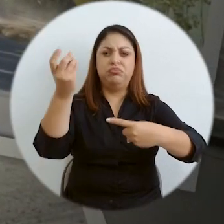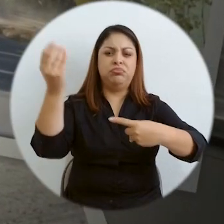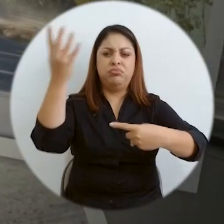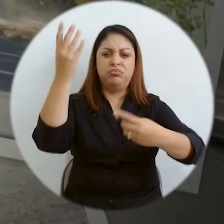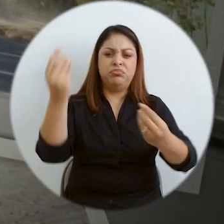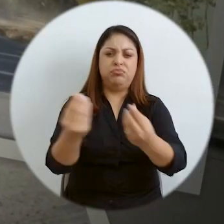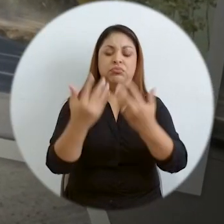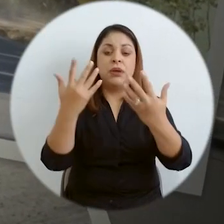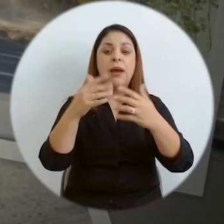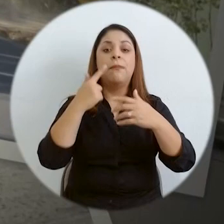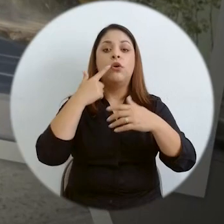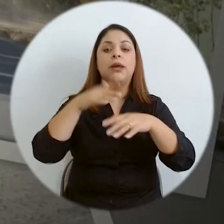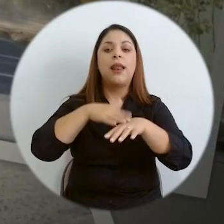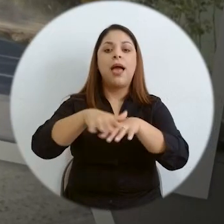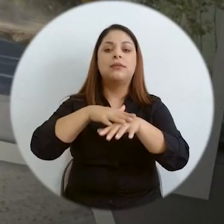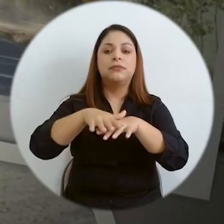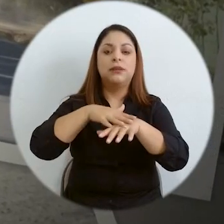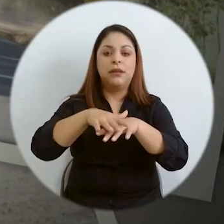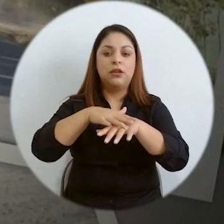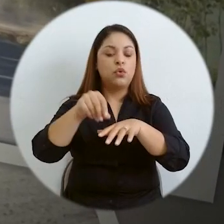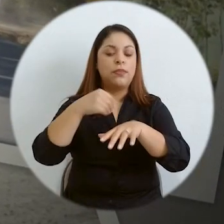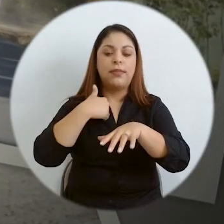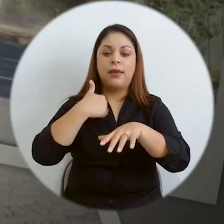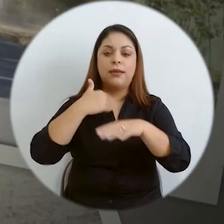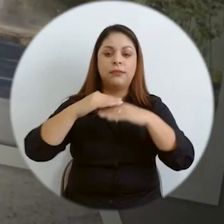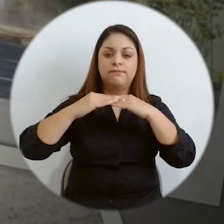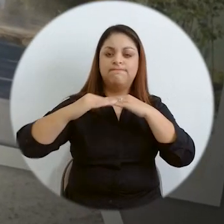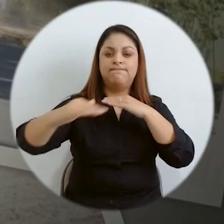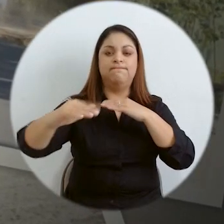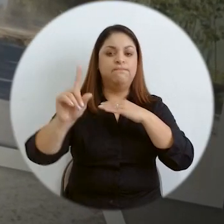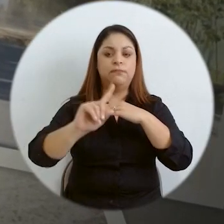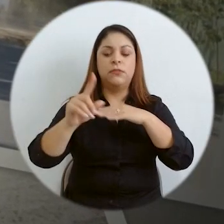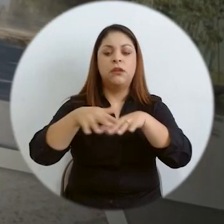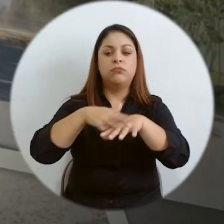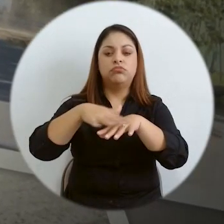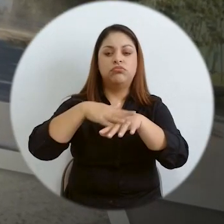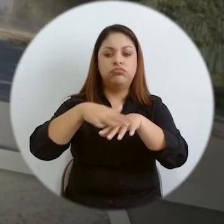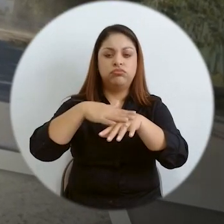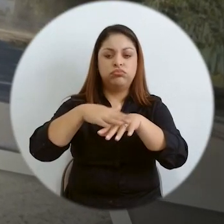de calles que, que están pavimentadas con lastre y